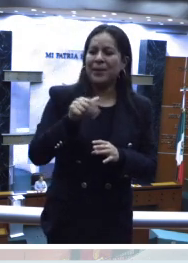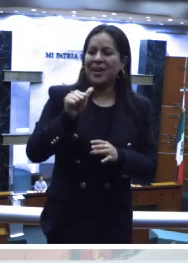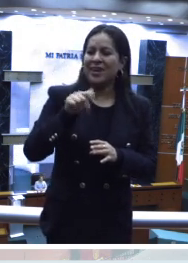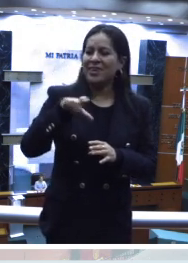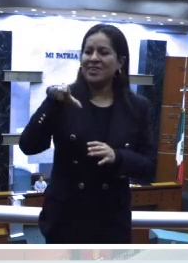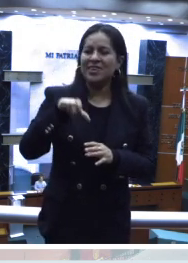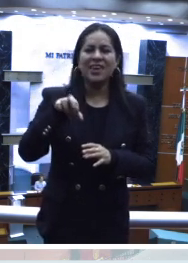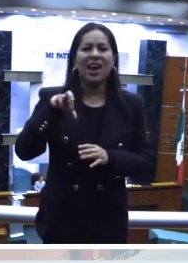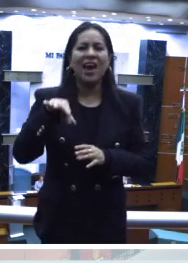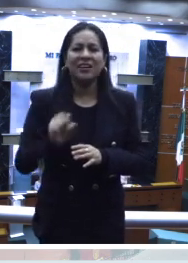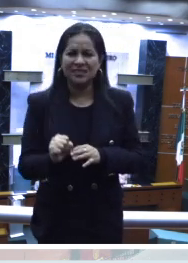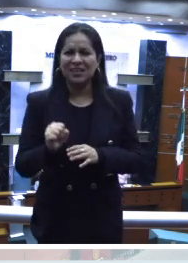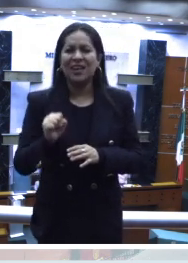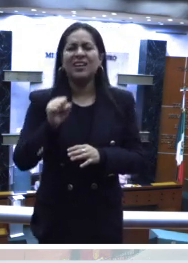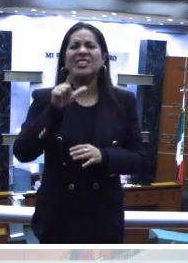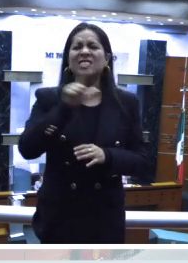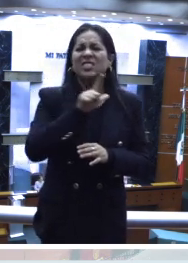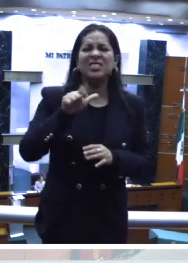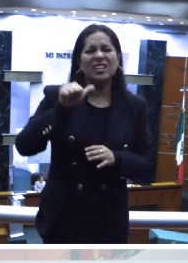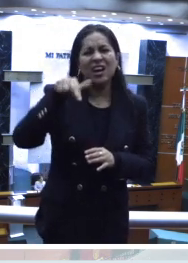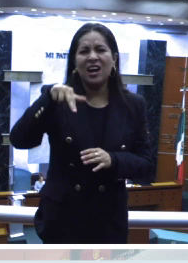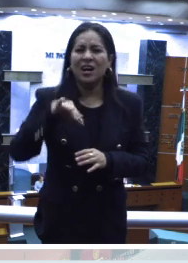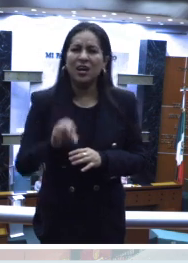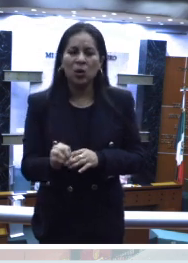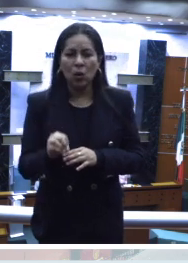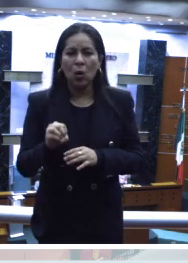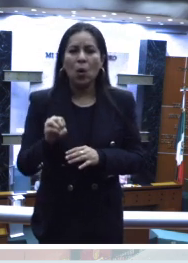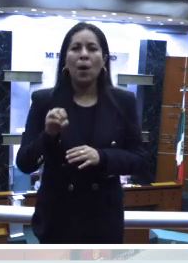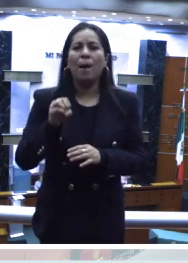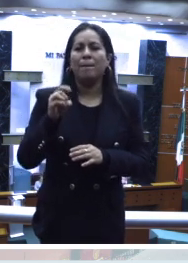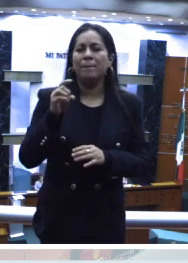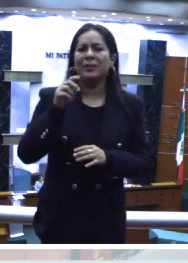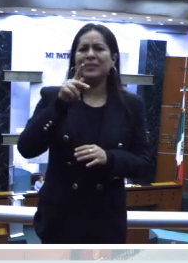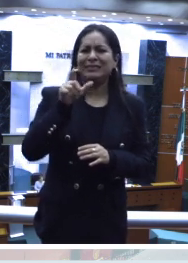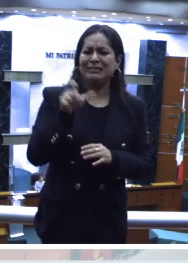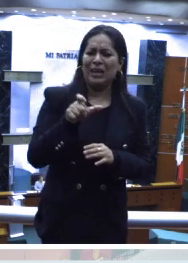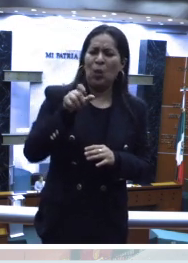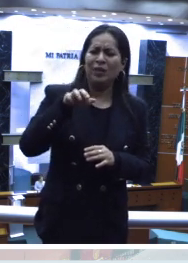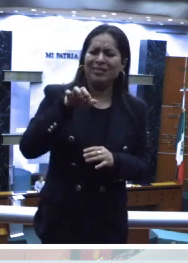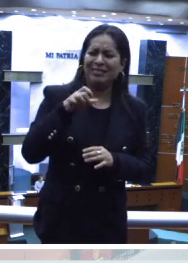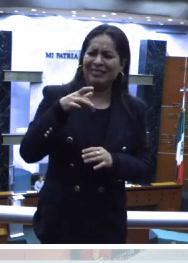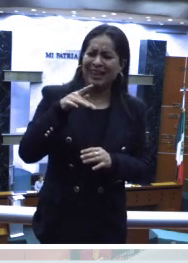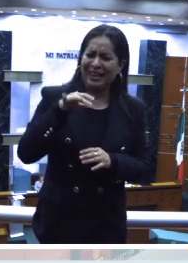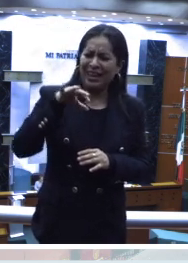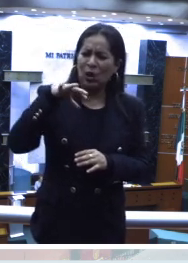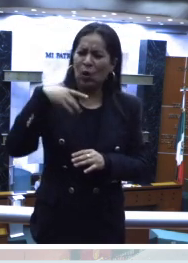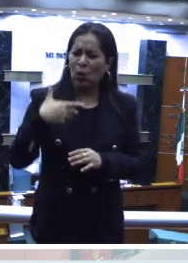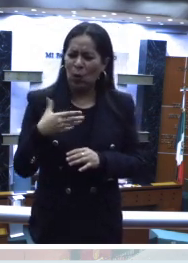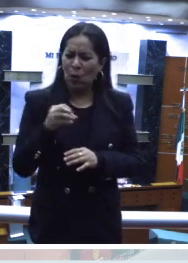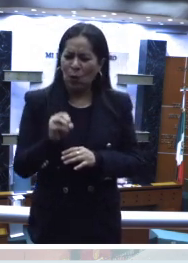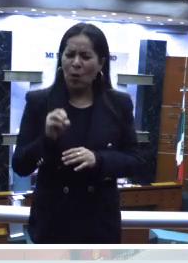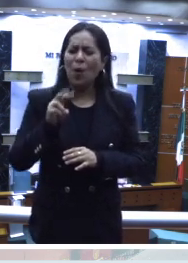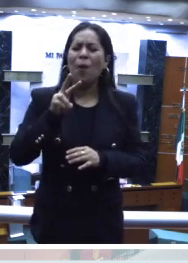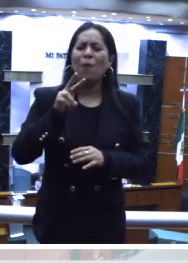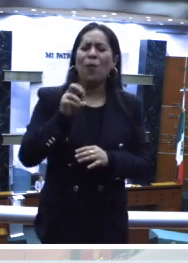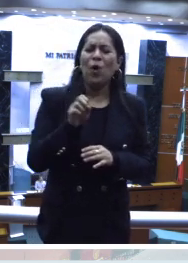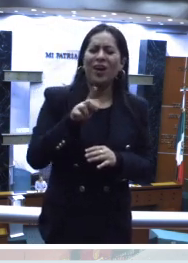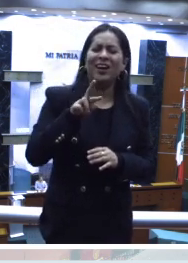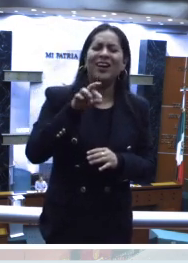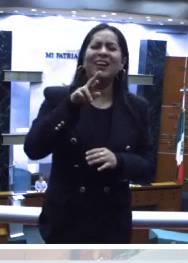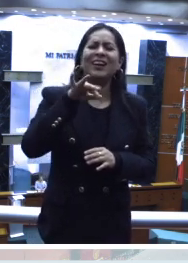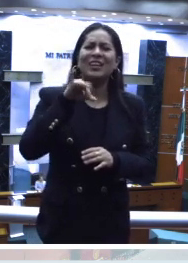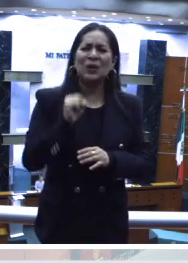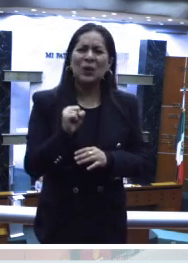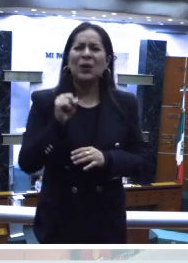de mangle Llano de la barra pico del monte chautengo el médano Boca del Río los